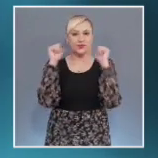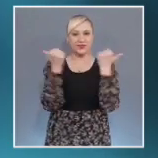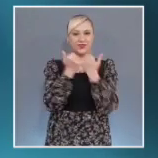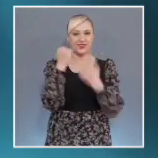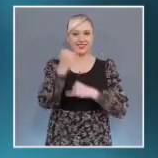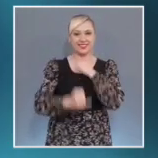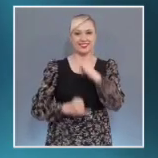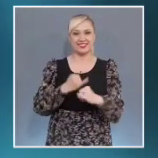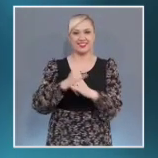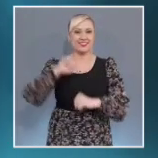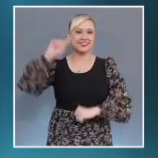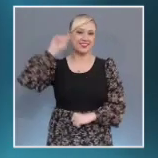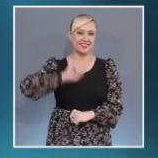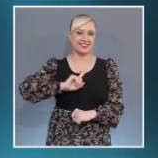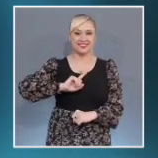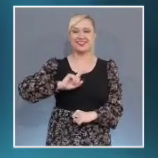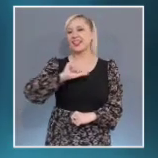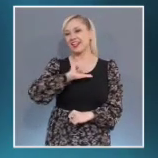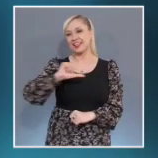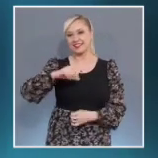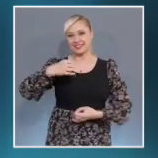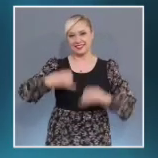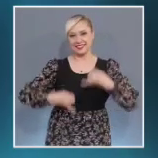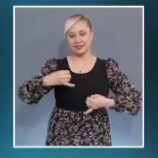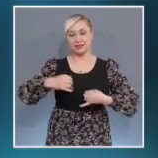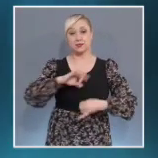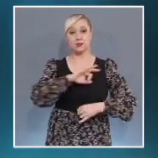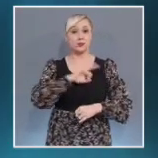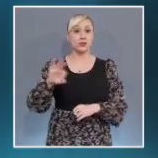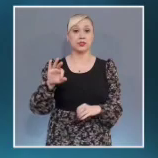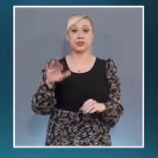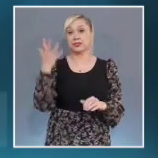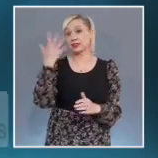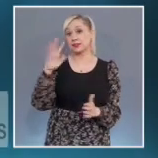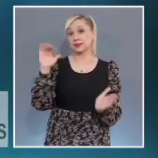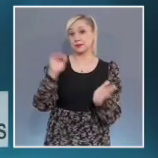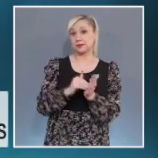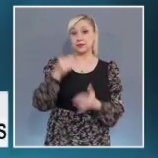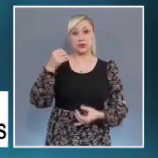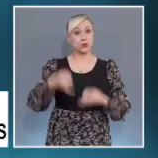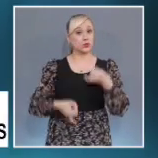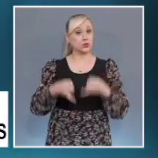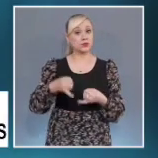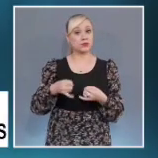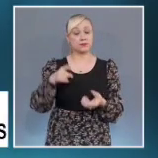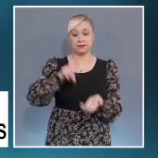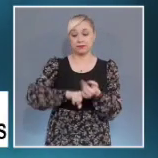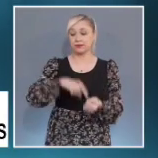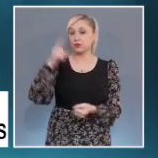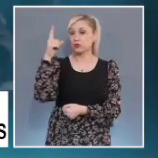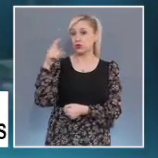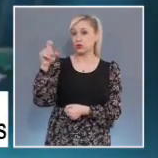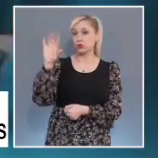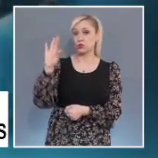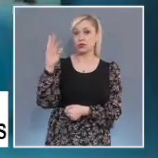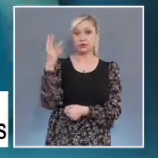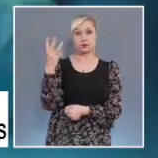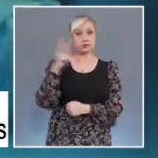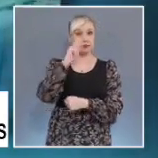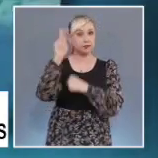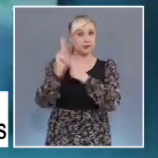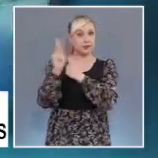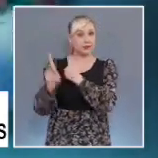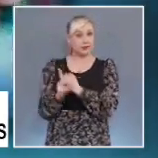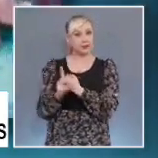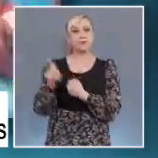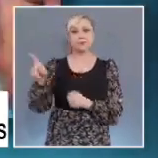Mujeres Juezas, que aglutina a más de 10,000 juzgadoras en más de 143 países, la ministra Piña Hernández indicó